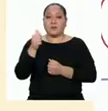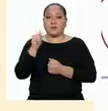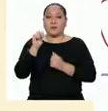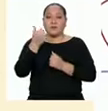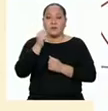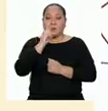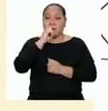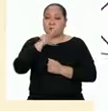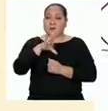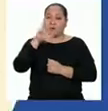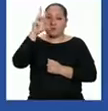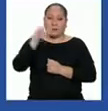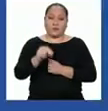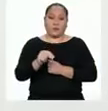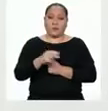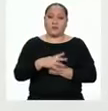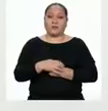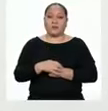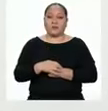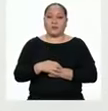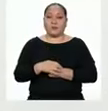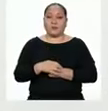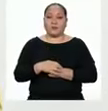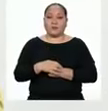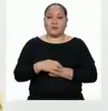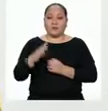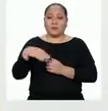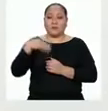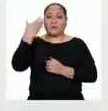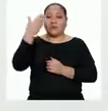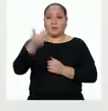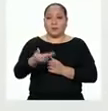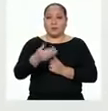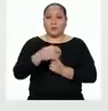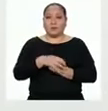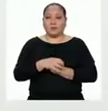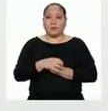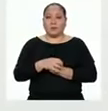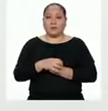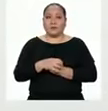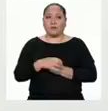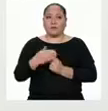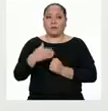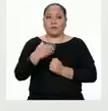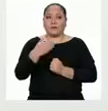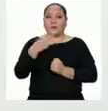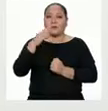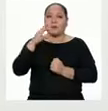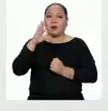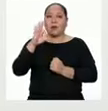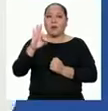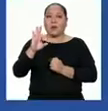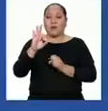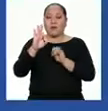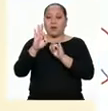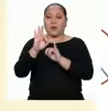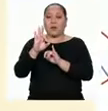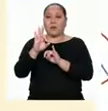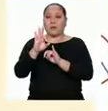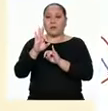10 personas que no. Bien, la siguiente columna es la frecuencia absoluta, F sub